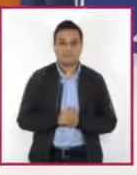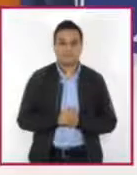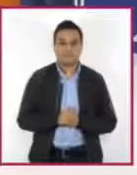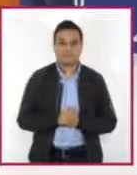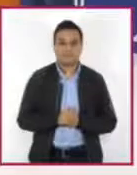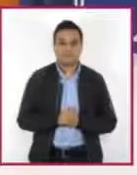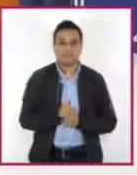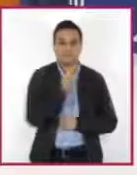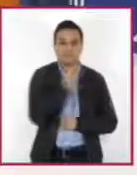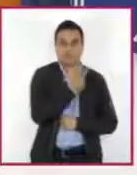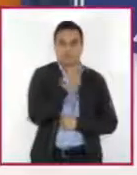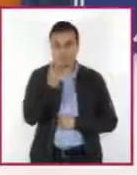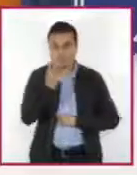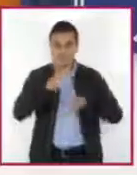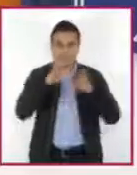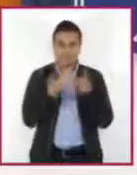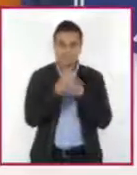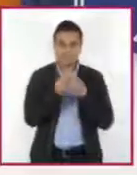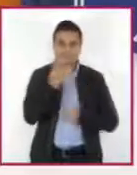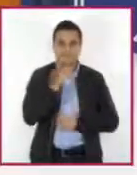Dos y dos, cuatro.